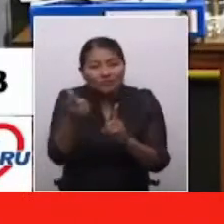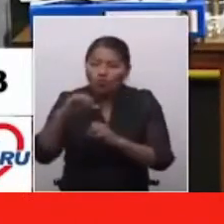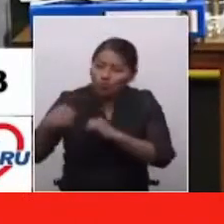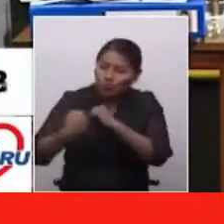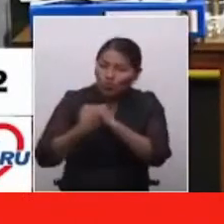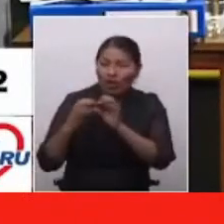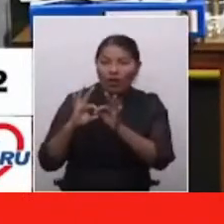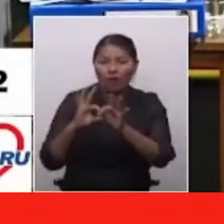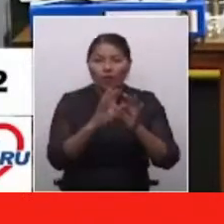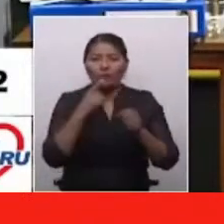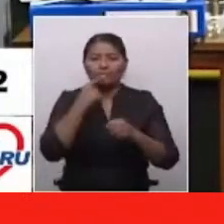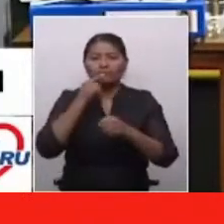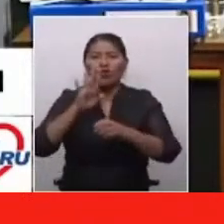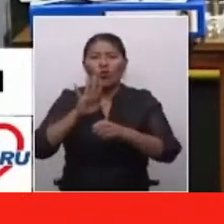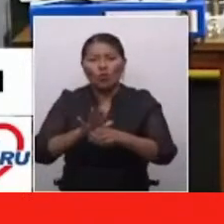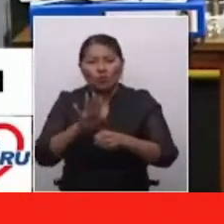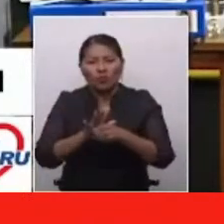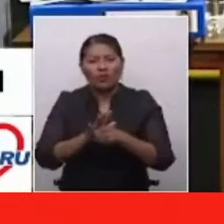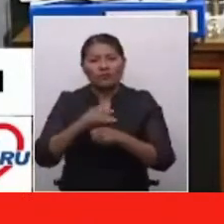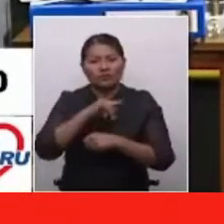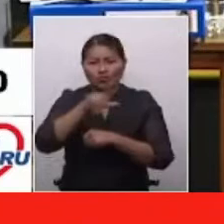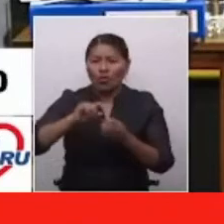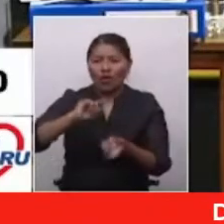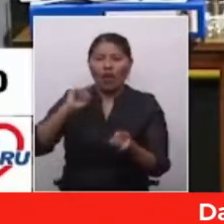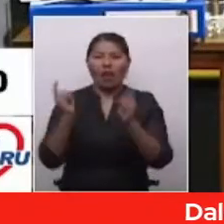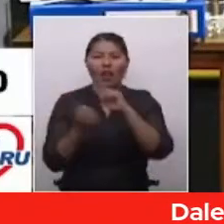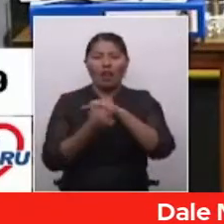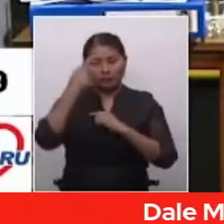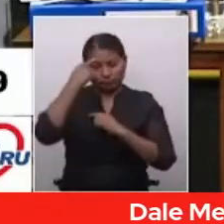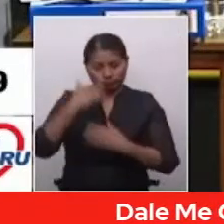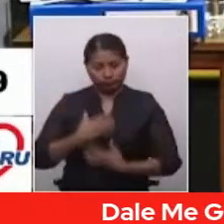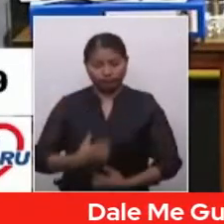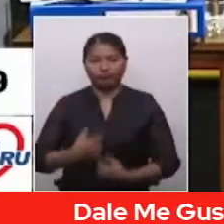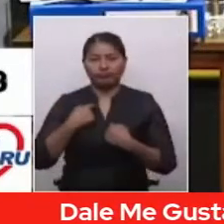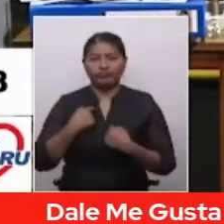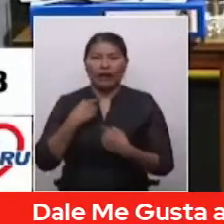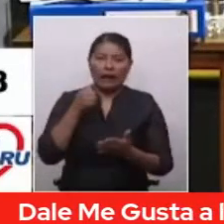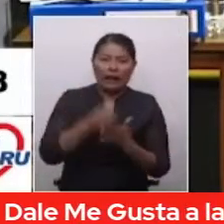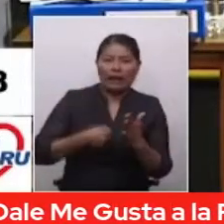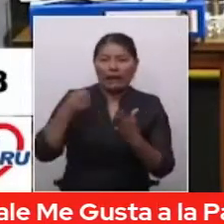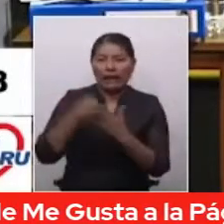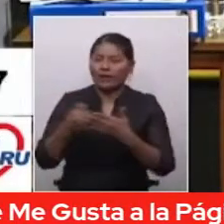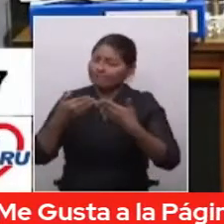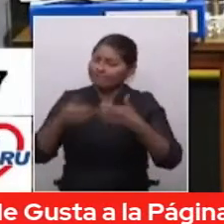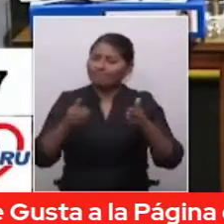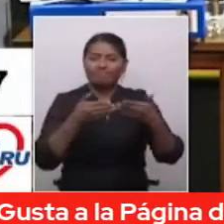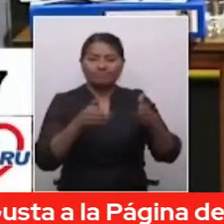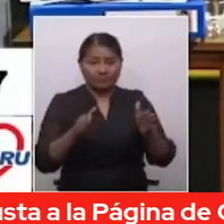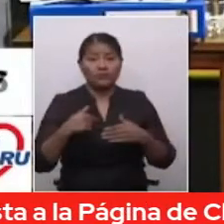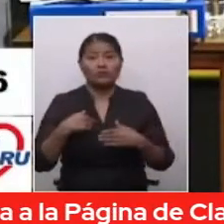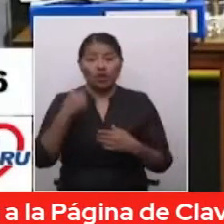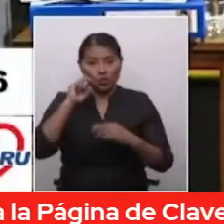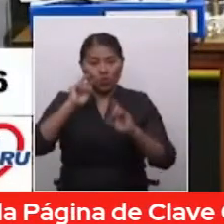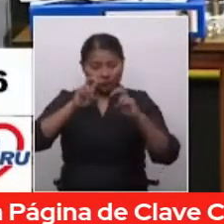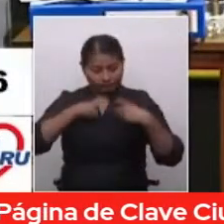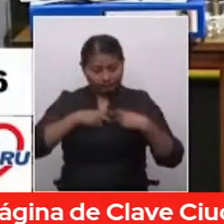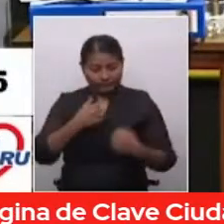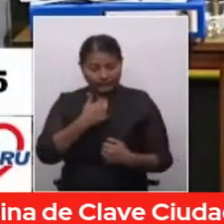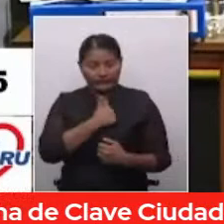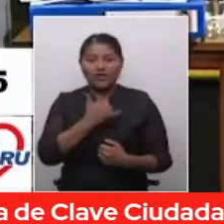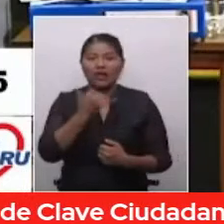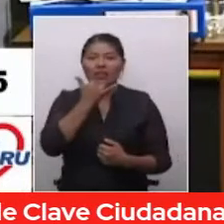hemos asumido el compromiso de cambiar nuestra actitud frente a la adversidad. Reconozco mis errores del